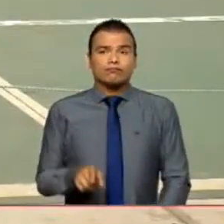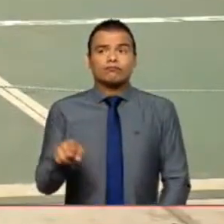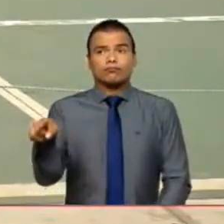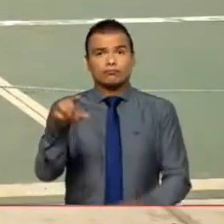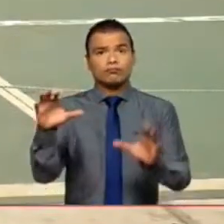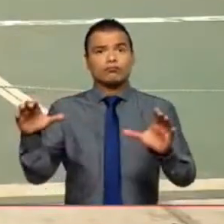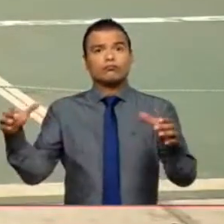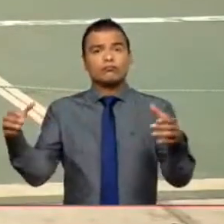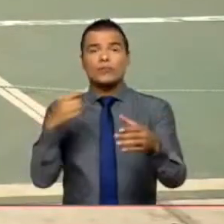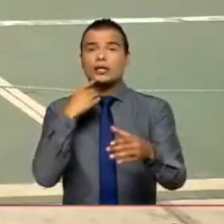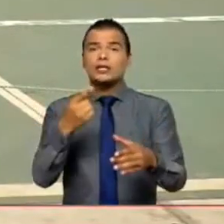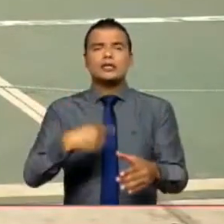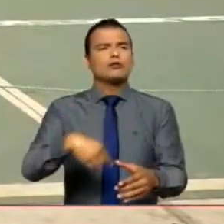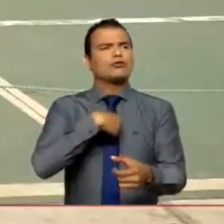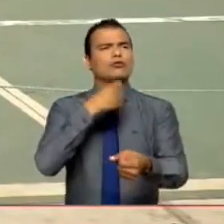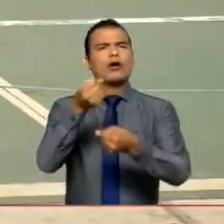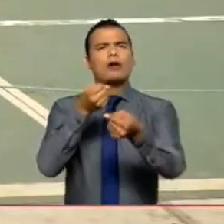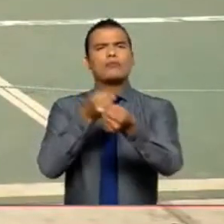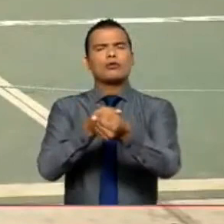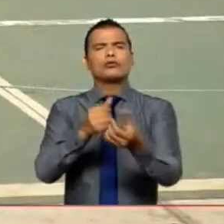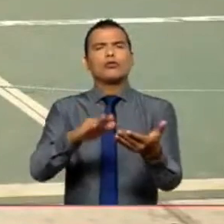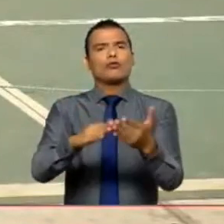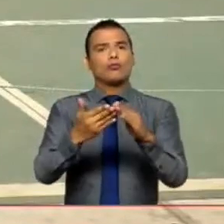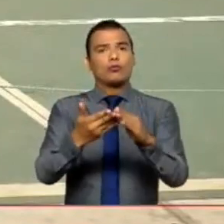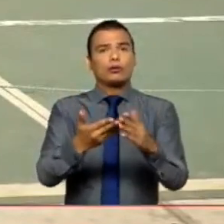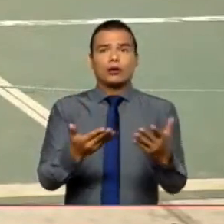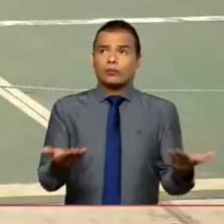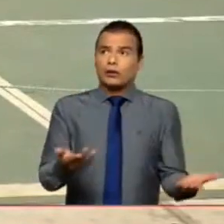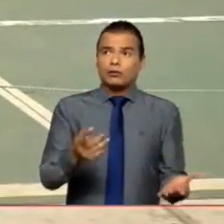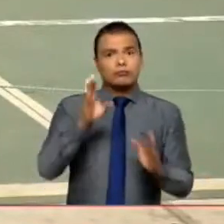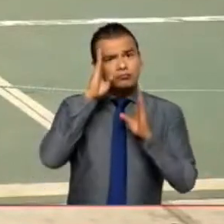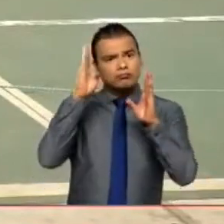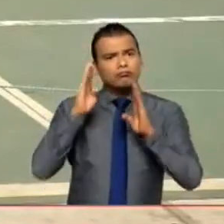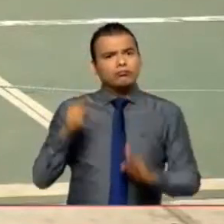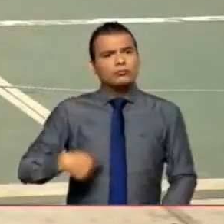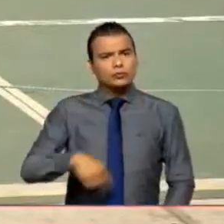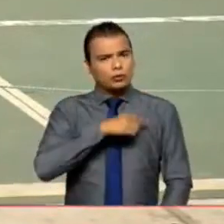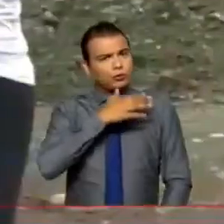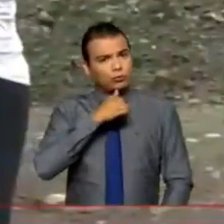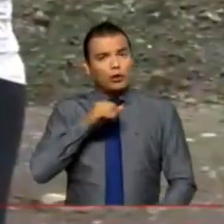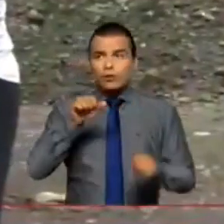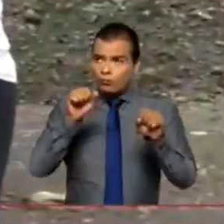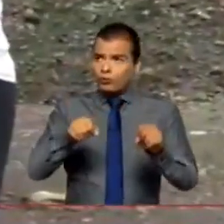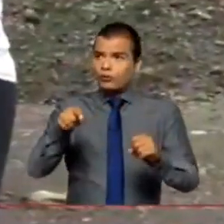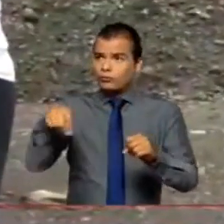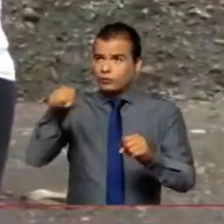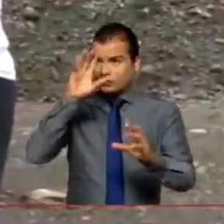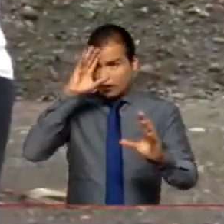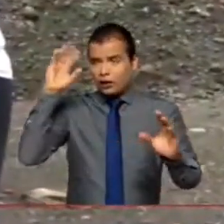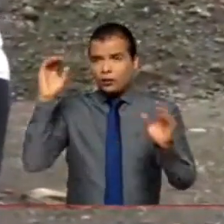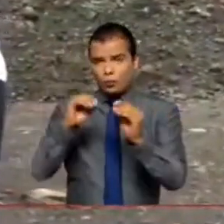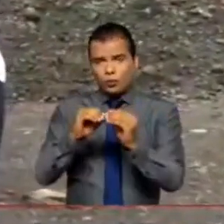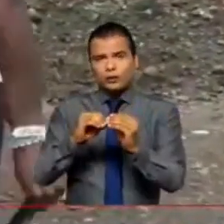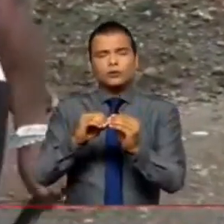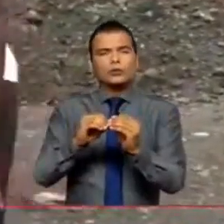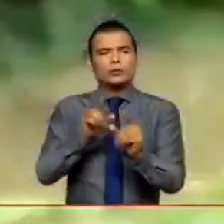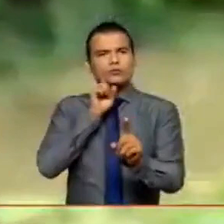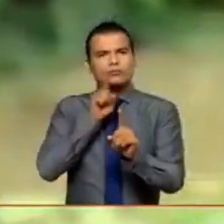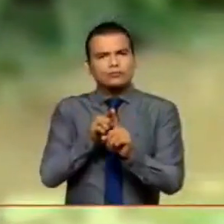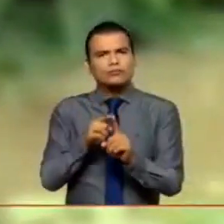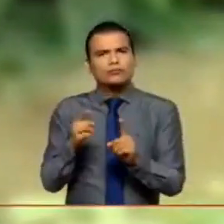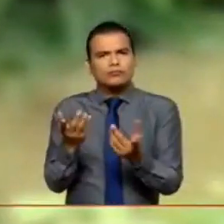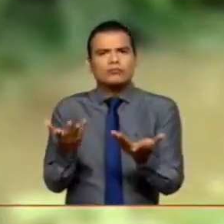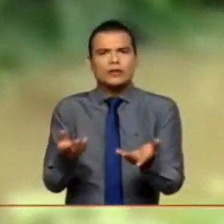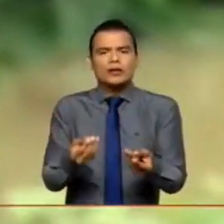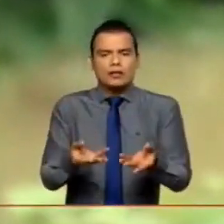debe escuchar a las comunidades. Puede haber un acuerdo de paz para que haya una oportunidad para los combatientes también y una oportunidad